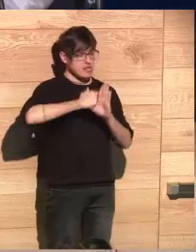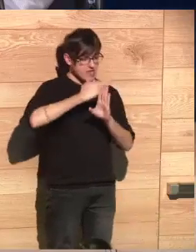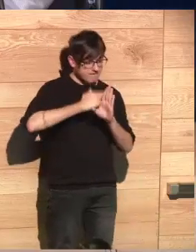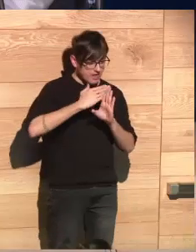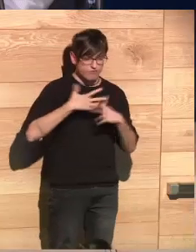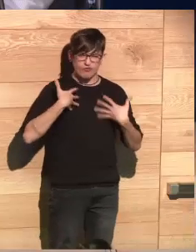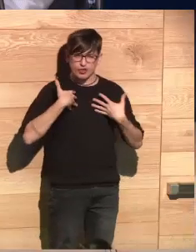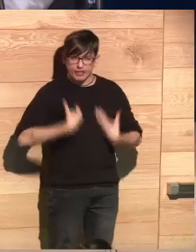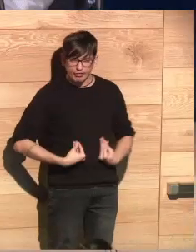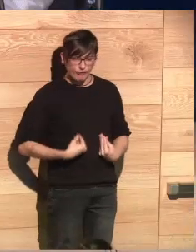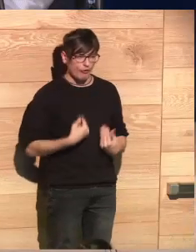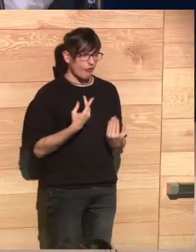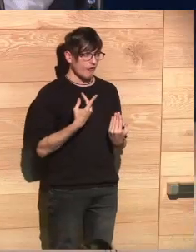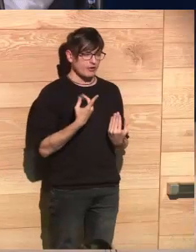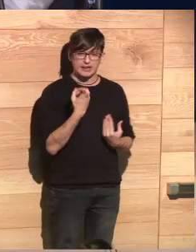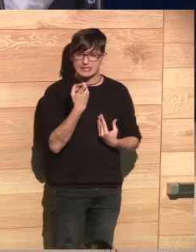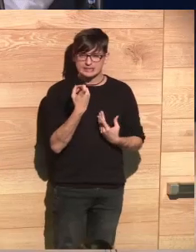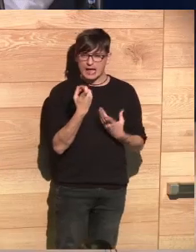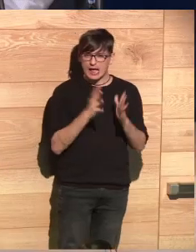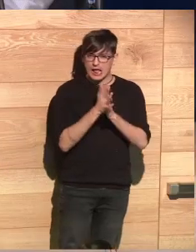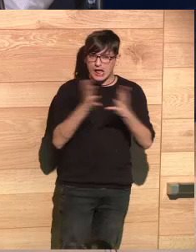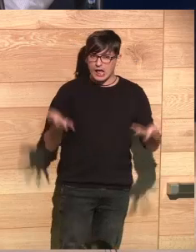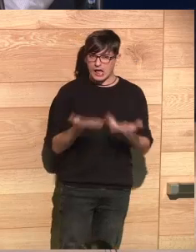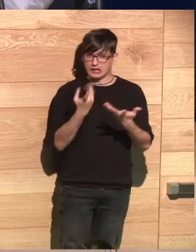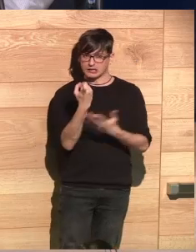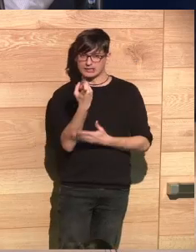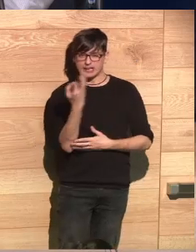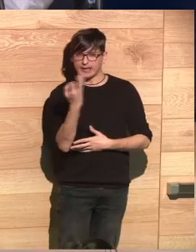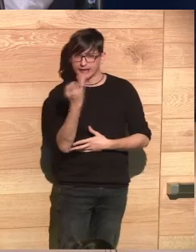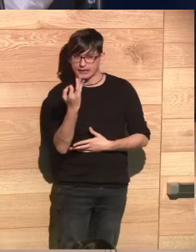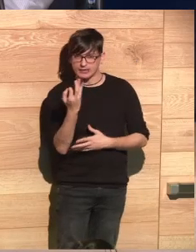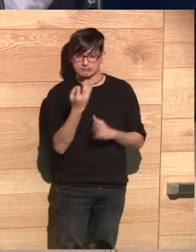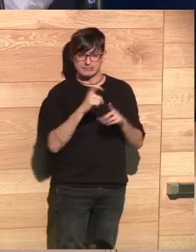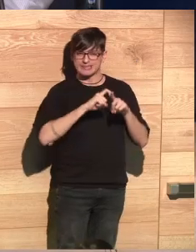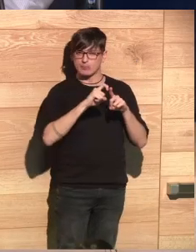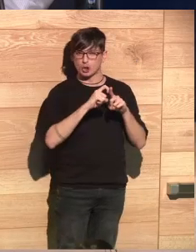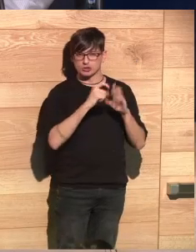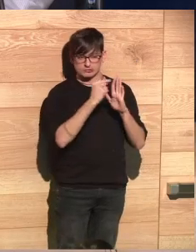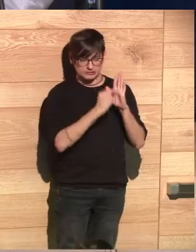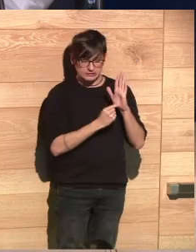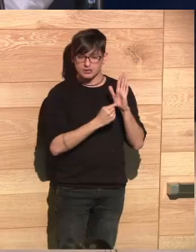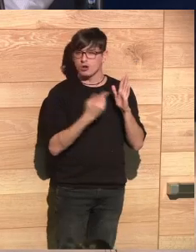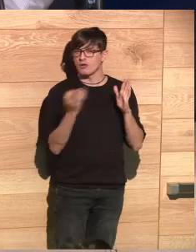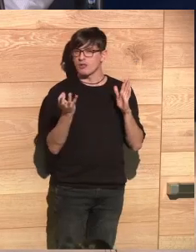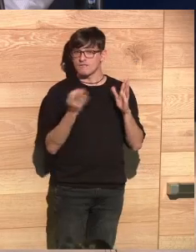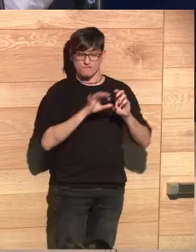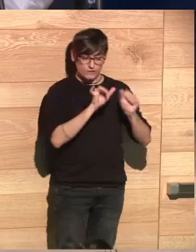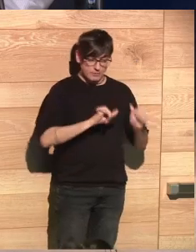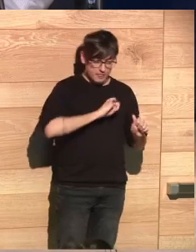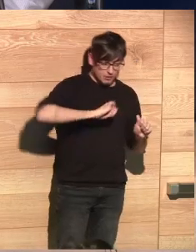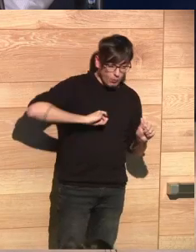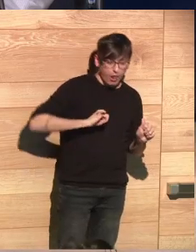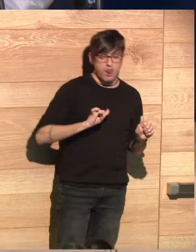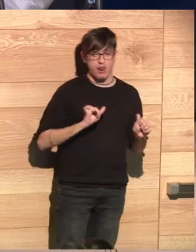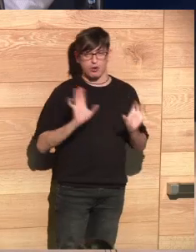de incentivos son los que te estimulan, ¿no? No solamente de manera individual, sino de manera colectiva, ¿no? O